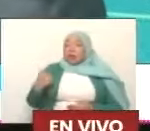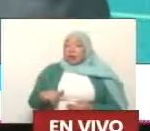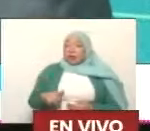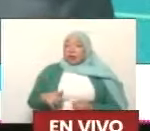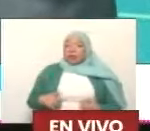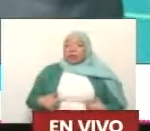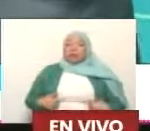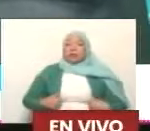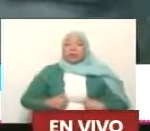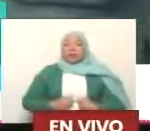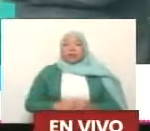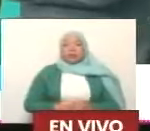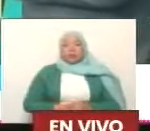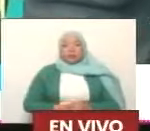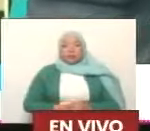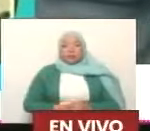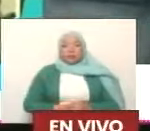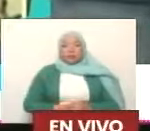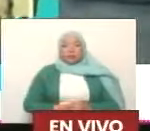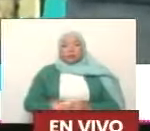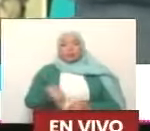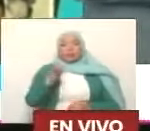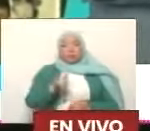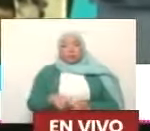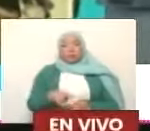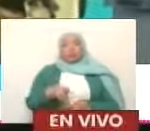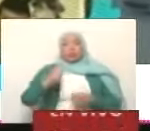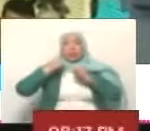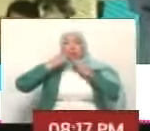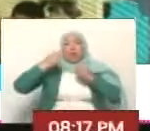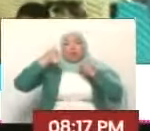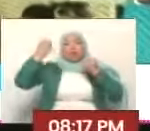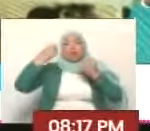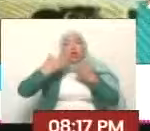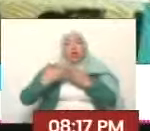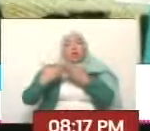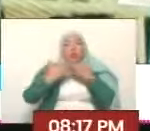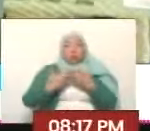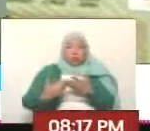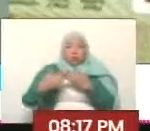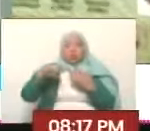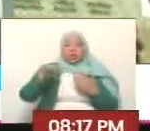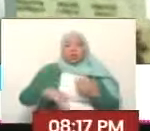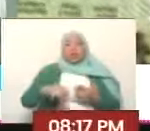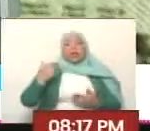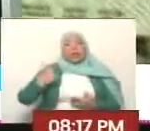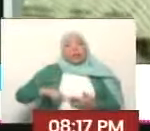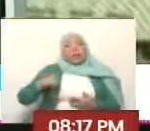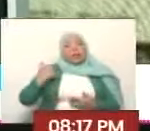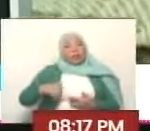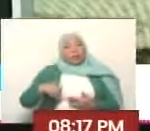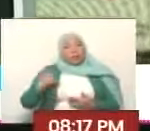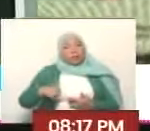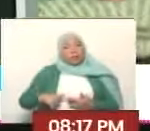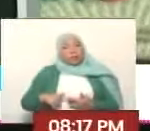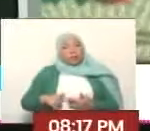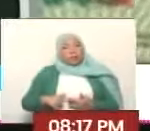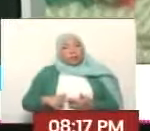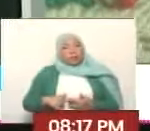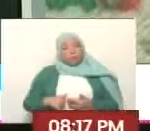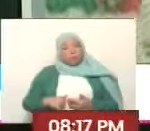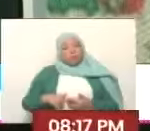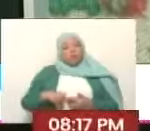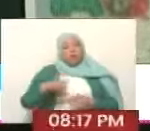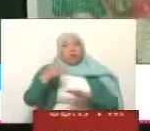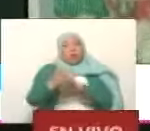Y entonces a la par de eso, ¿qué nos encontramos? Con manifestaciones estudiantiles también en Argentina, quizás como parte de esas